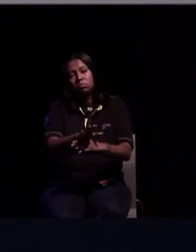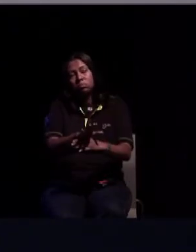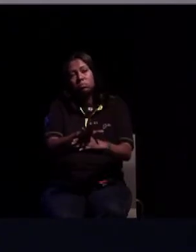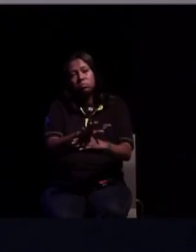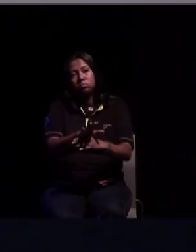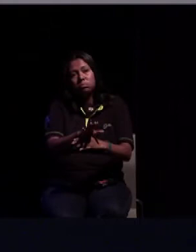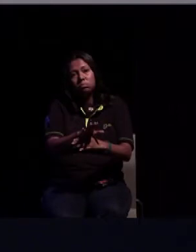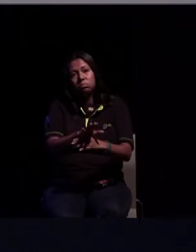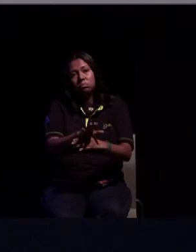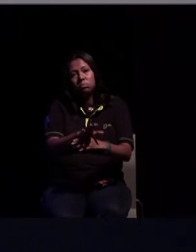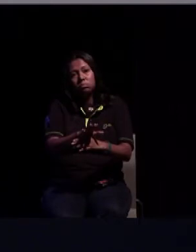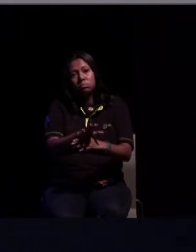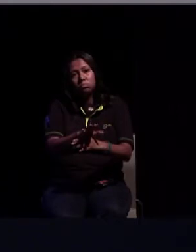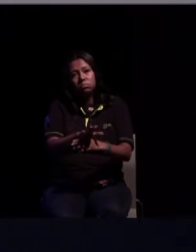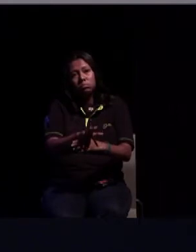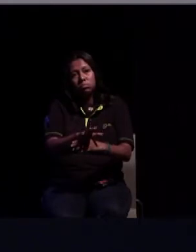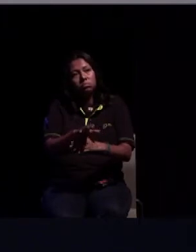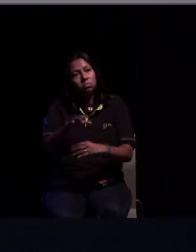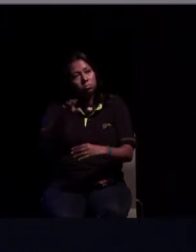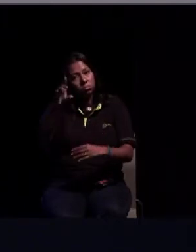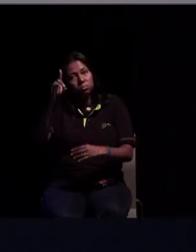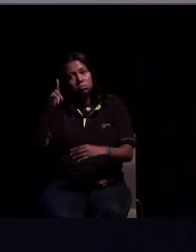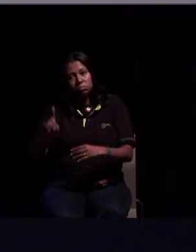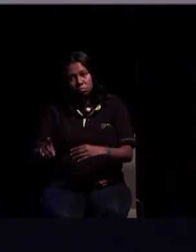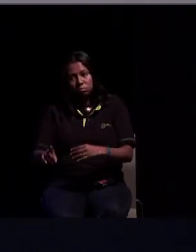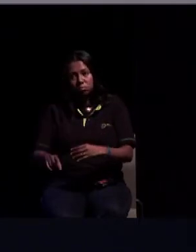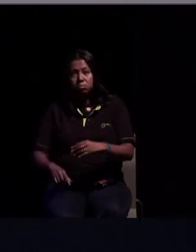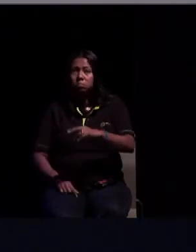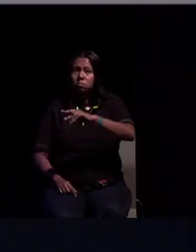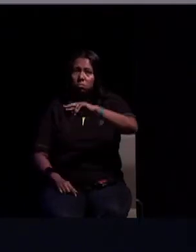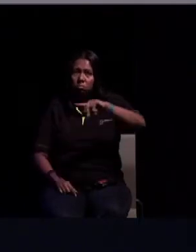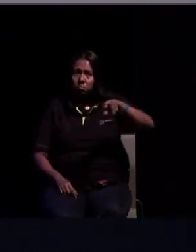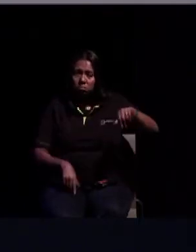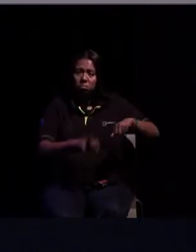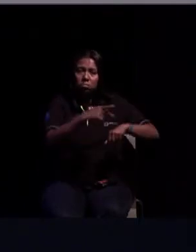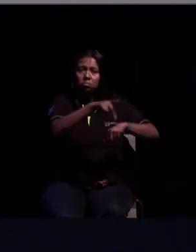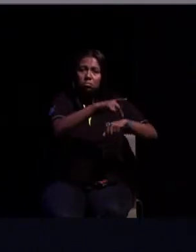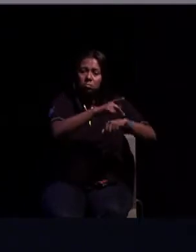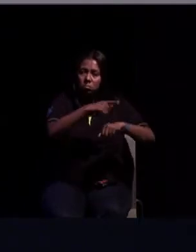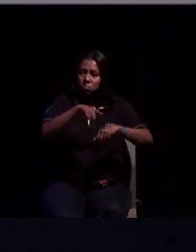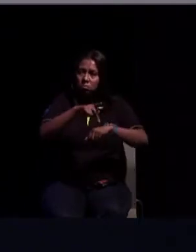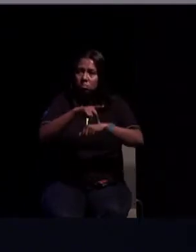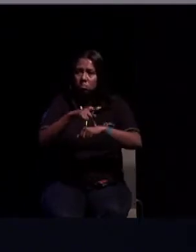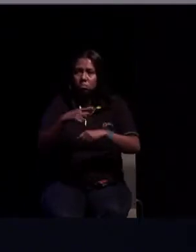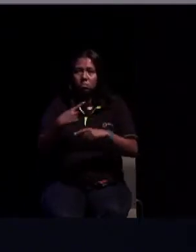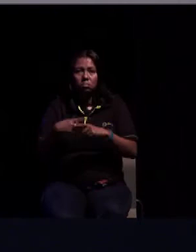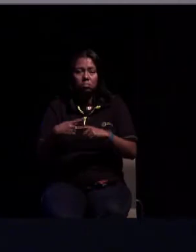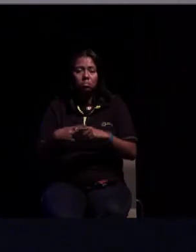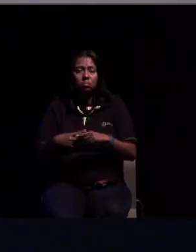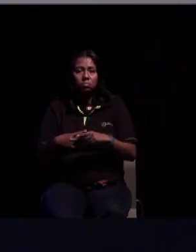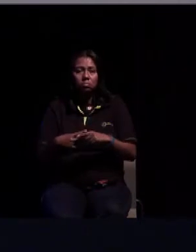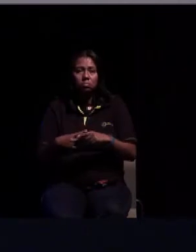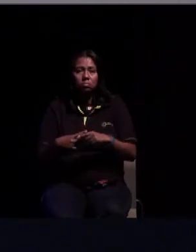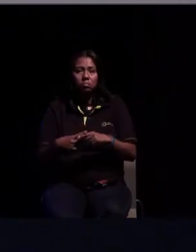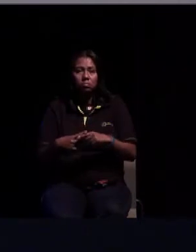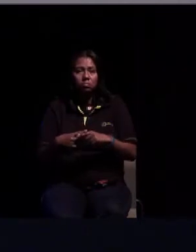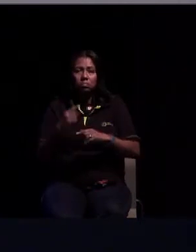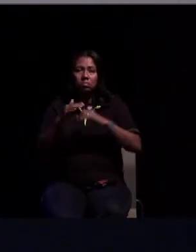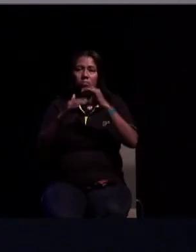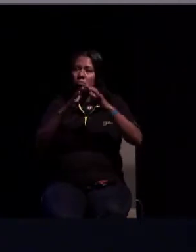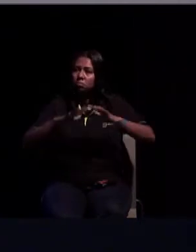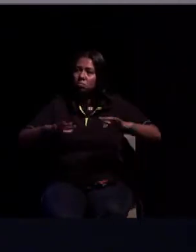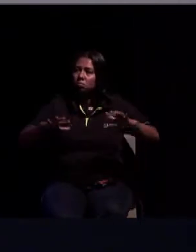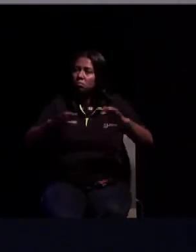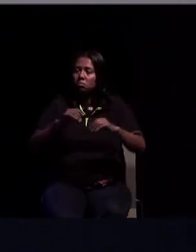ejercicio de esos derechos que en muchos países pues no se puede ejercer de manera cabal. Me gustaría que